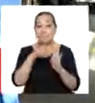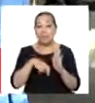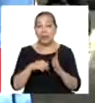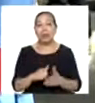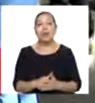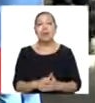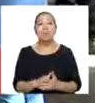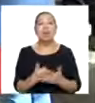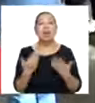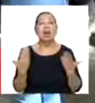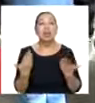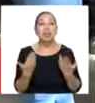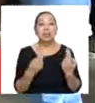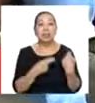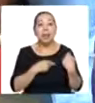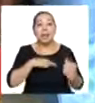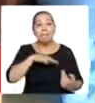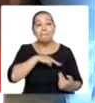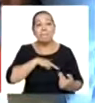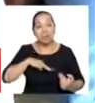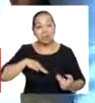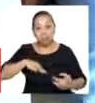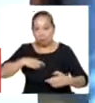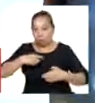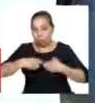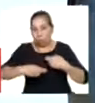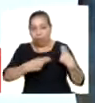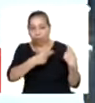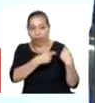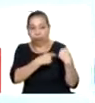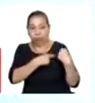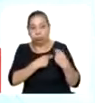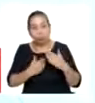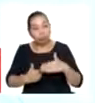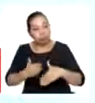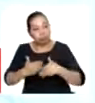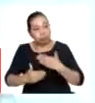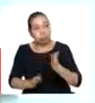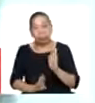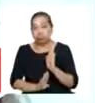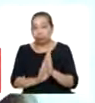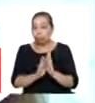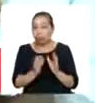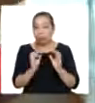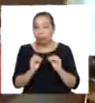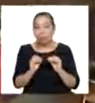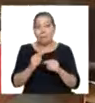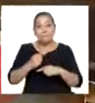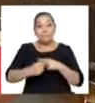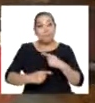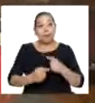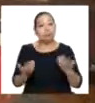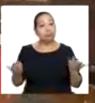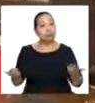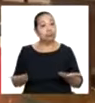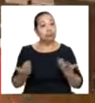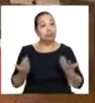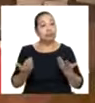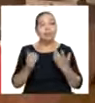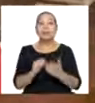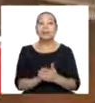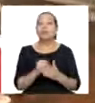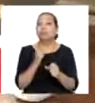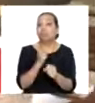que se encuentra a cargo del Ministerio de la Producción para forjar, para poder formar a los próximos emprendedores